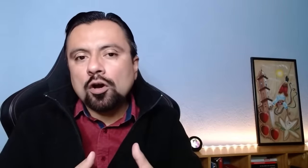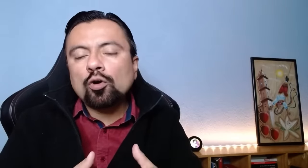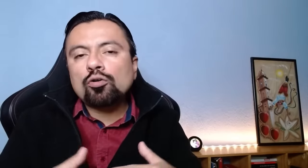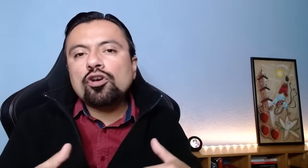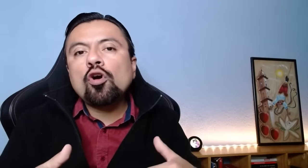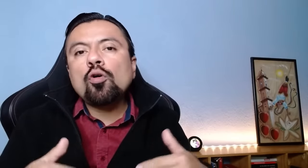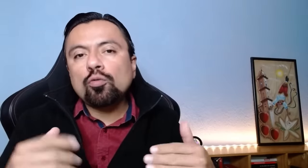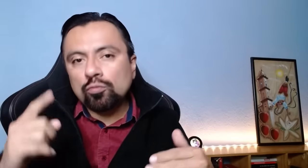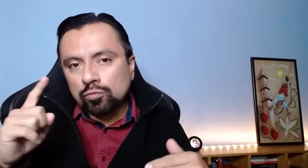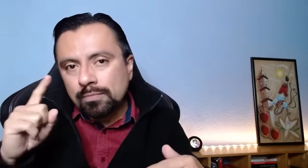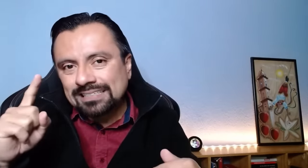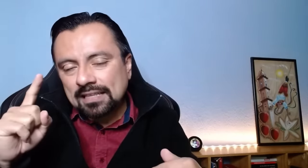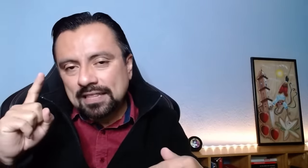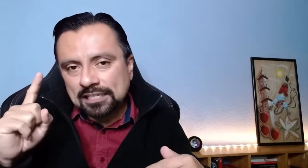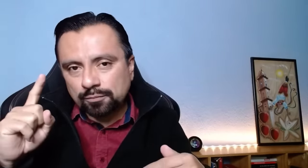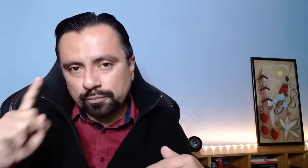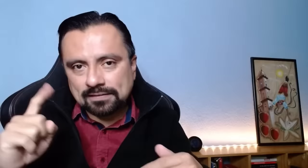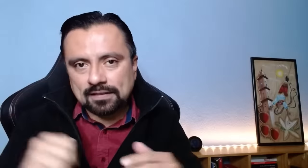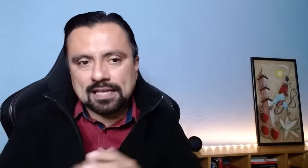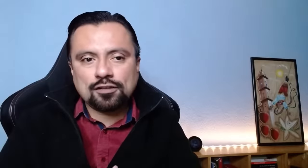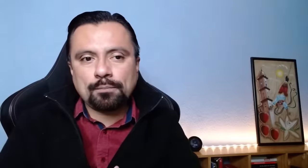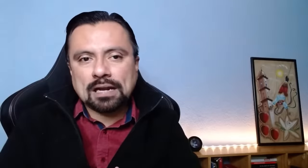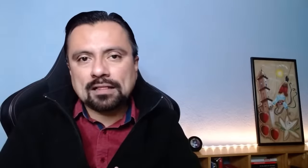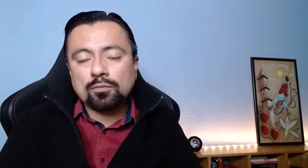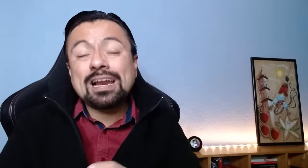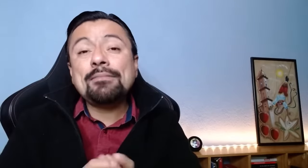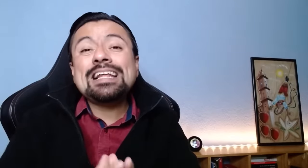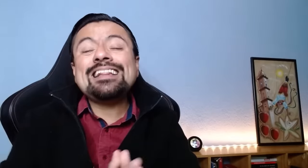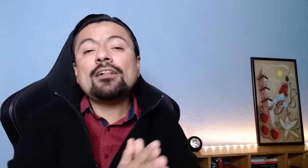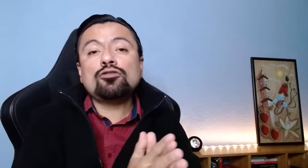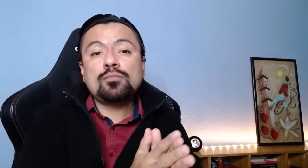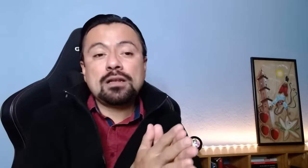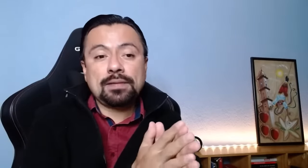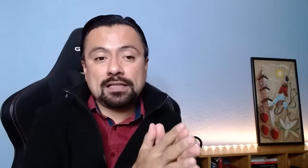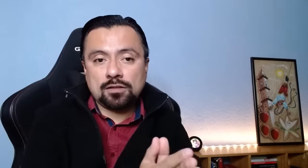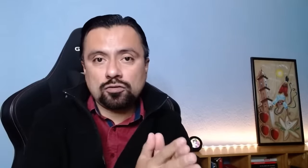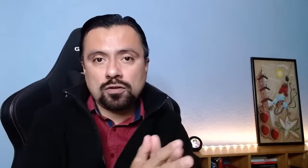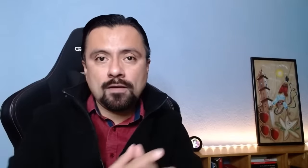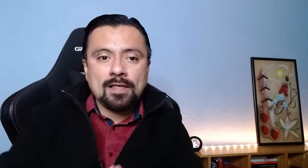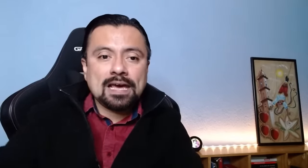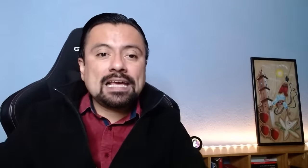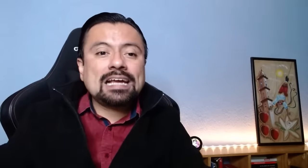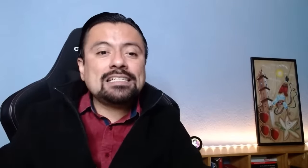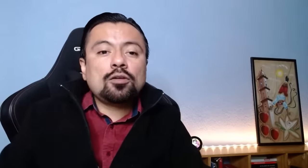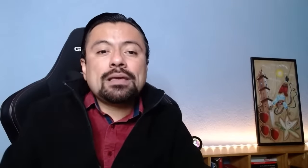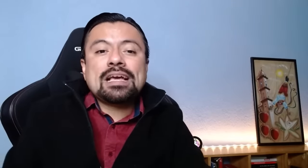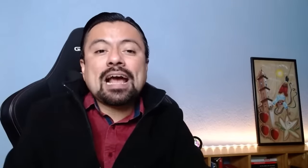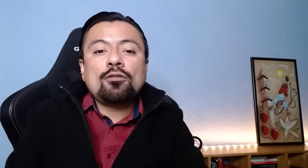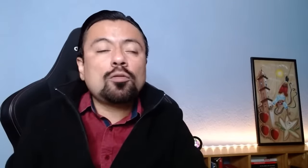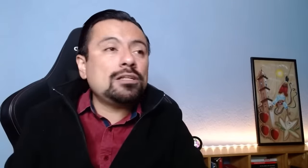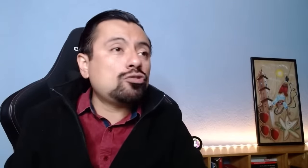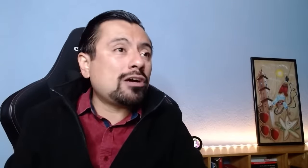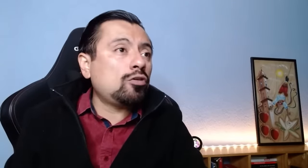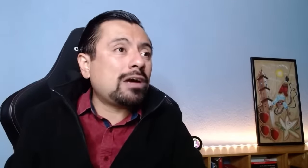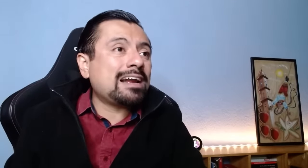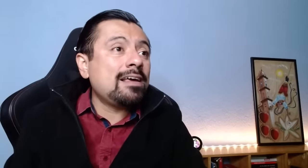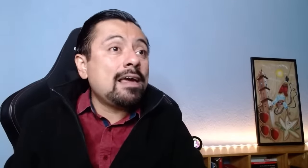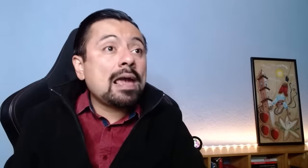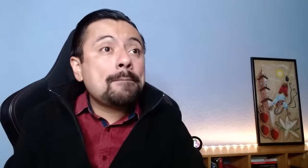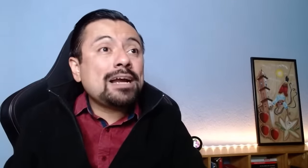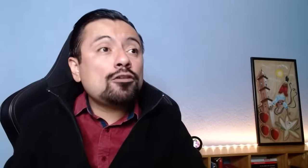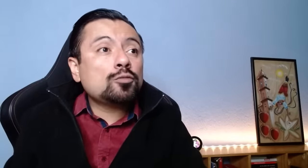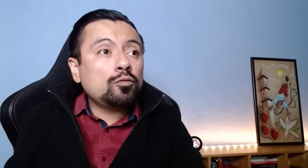increíble ocurrió un mes después de ese operativo. En abril del 2022, el ejército mexicano comenzó a